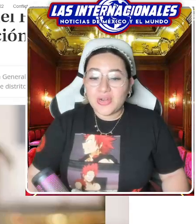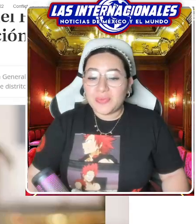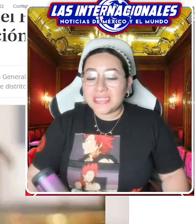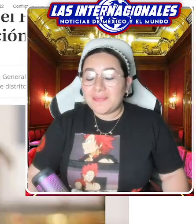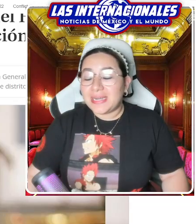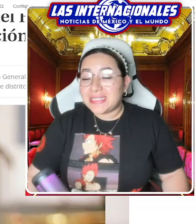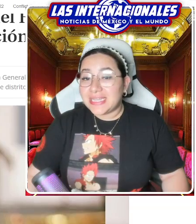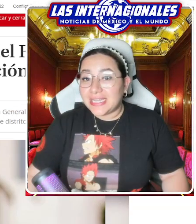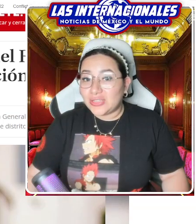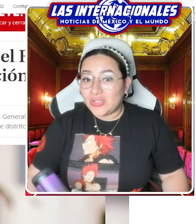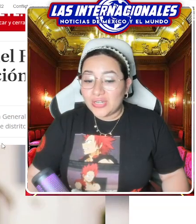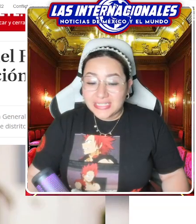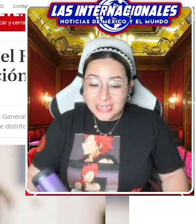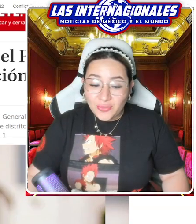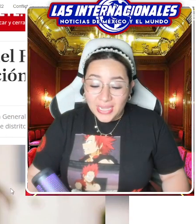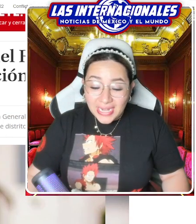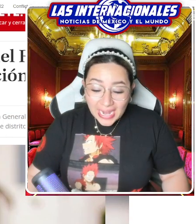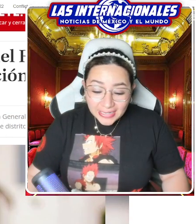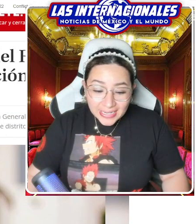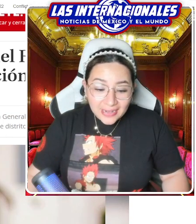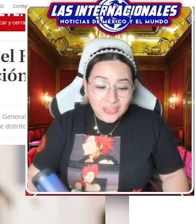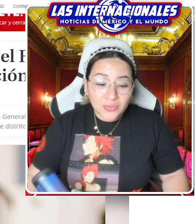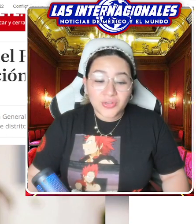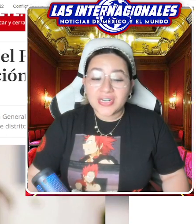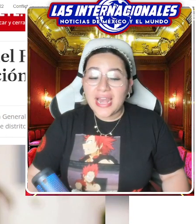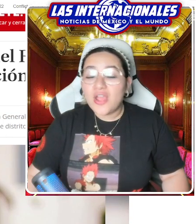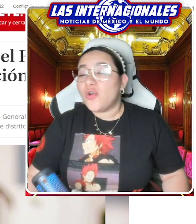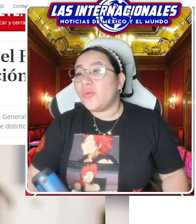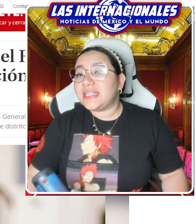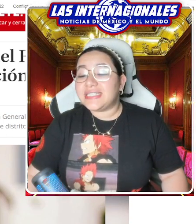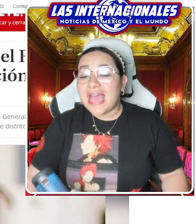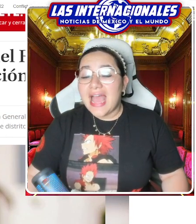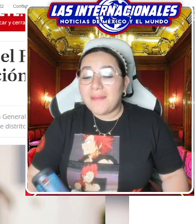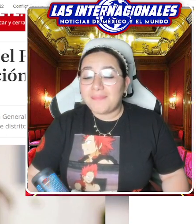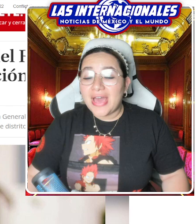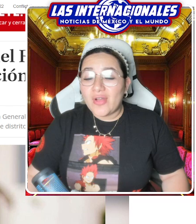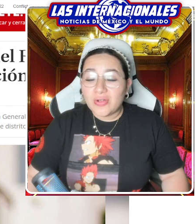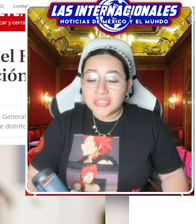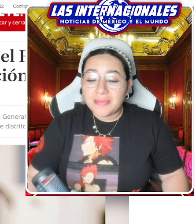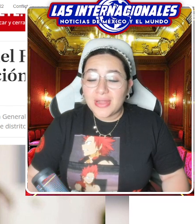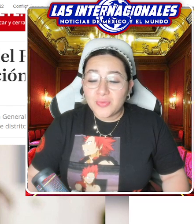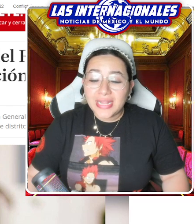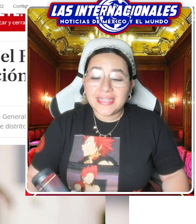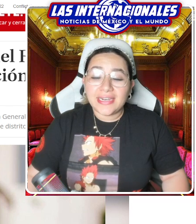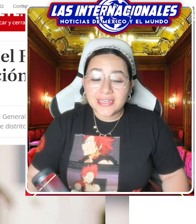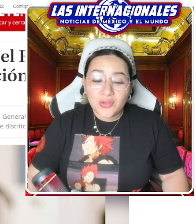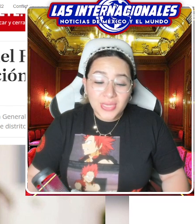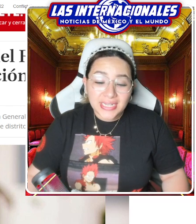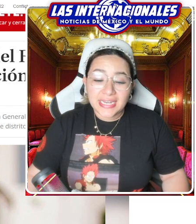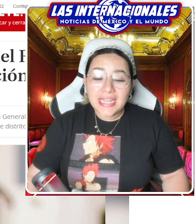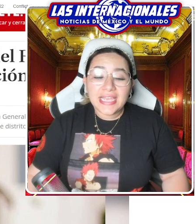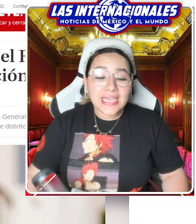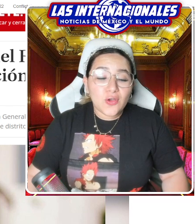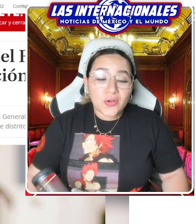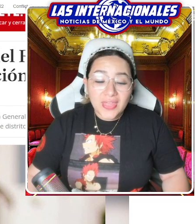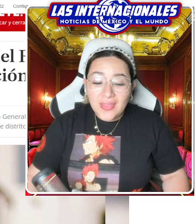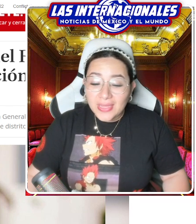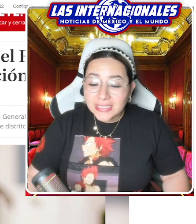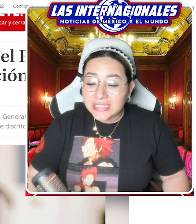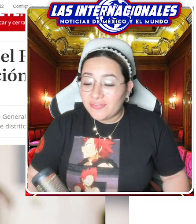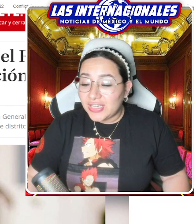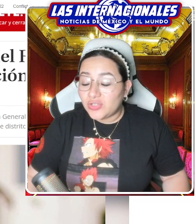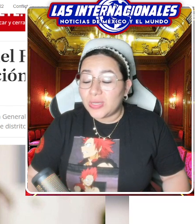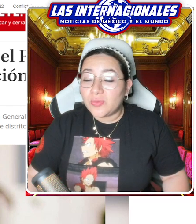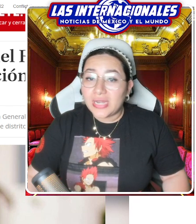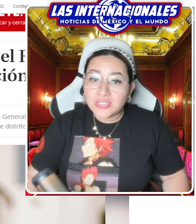Y bueno, pues tal parece ser que todo le salió bien a Ricardito Monreal, pues da amparo a José Manuel del Río Virgen y ordena